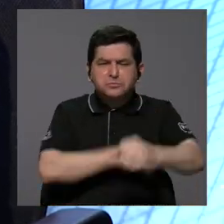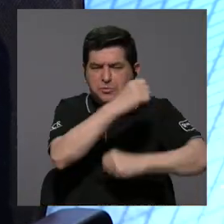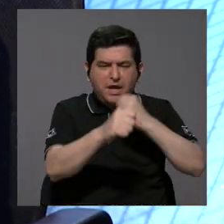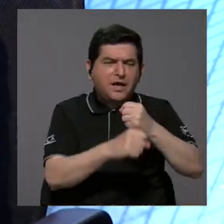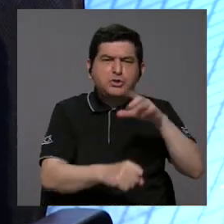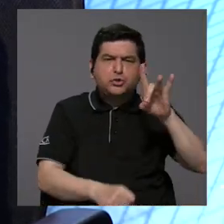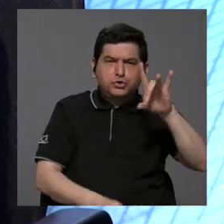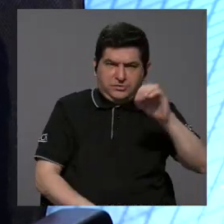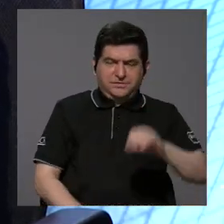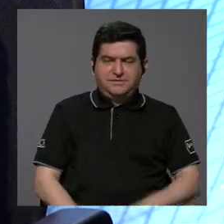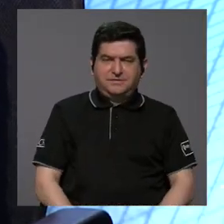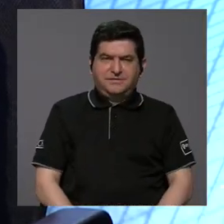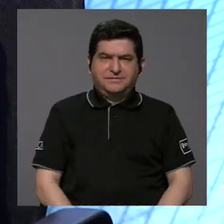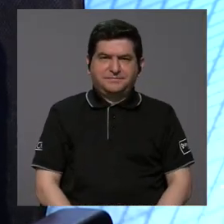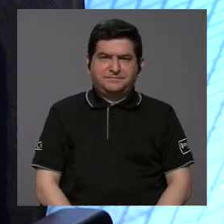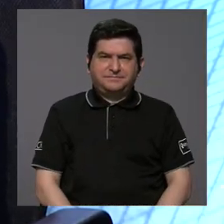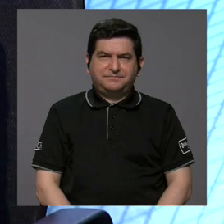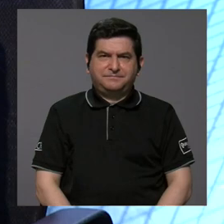que